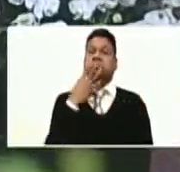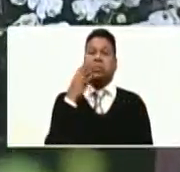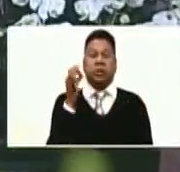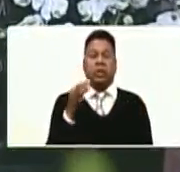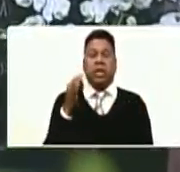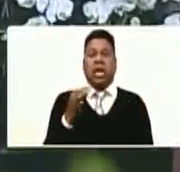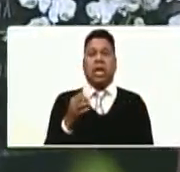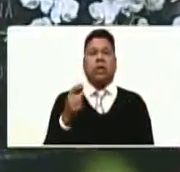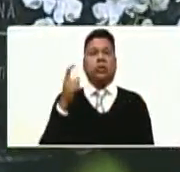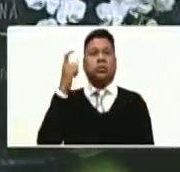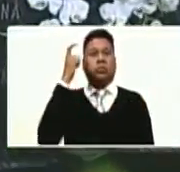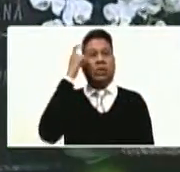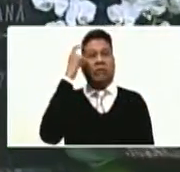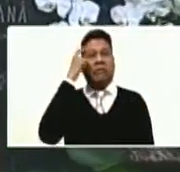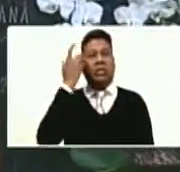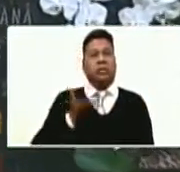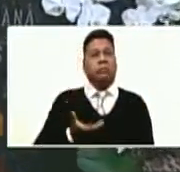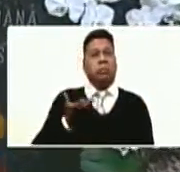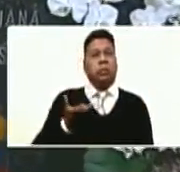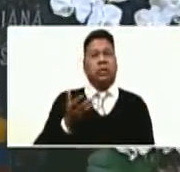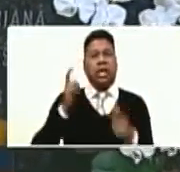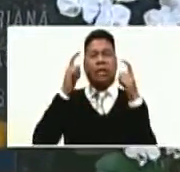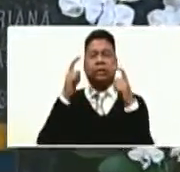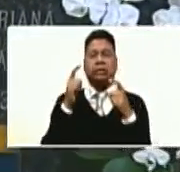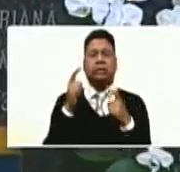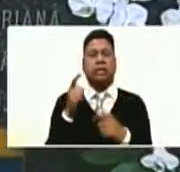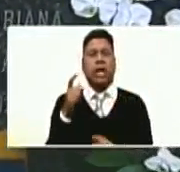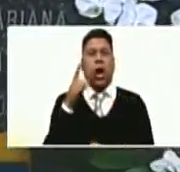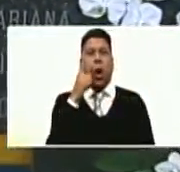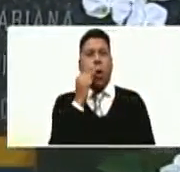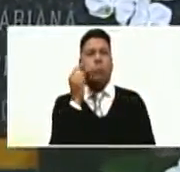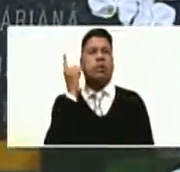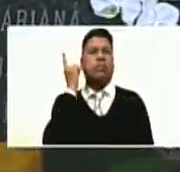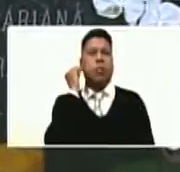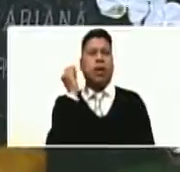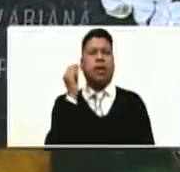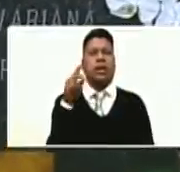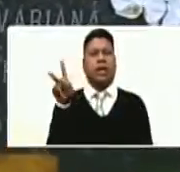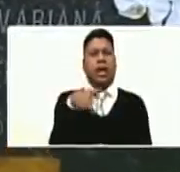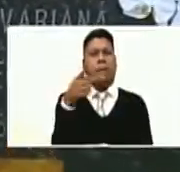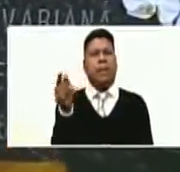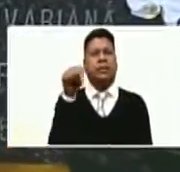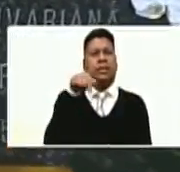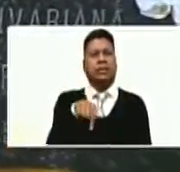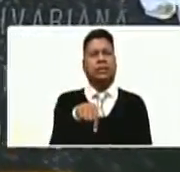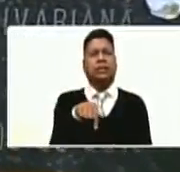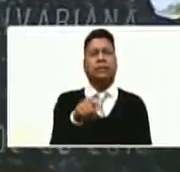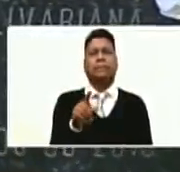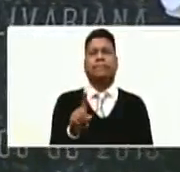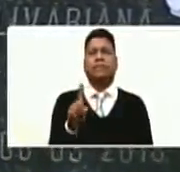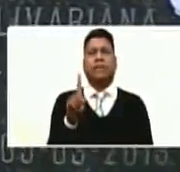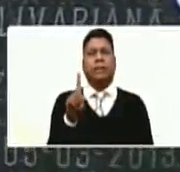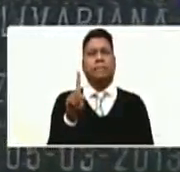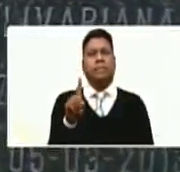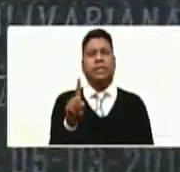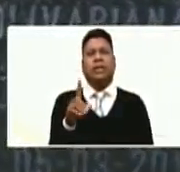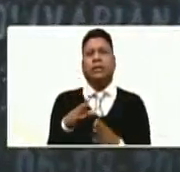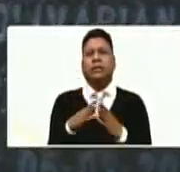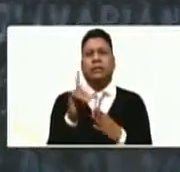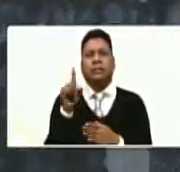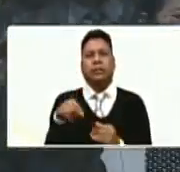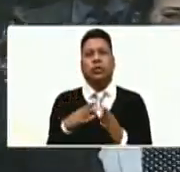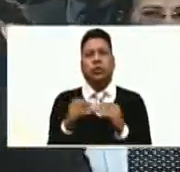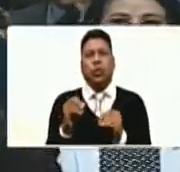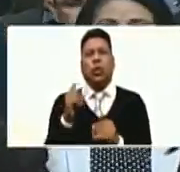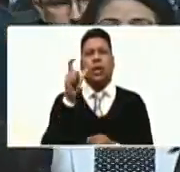para nosotros, para los venezolanos, hombres y mujeres, la patria, pero sobre todo para los que estamos